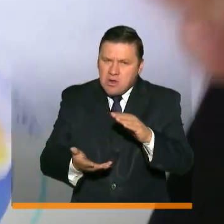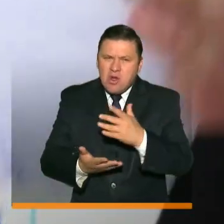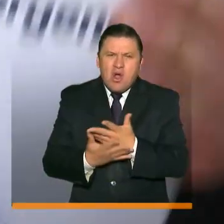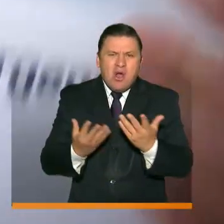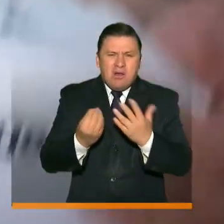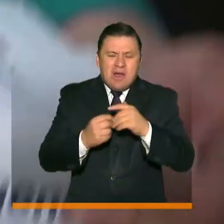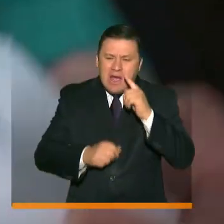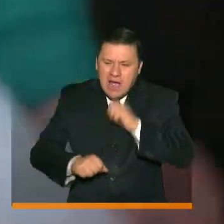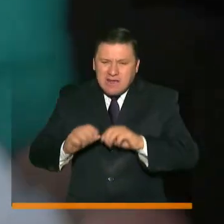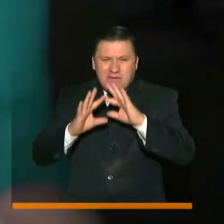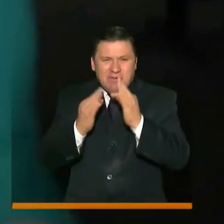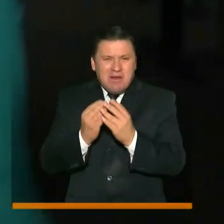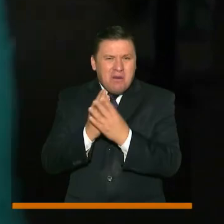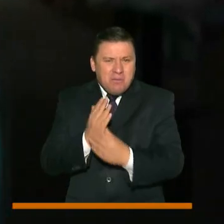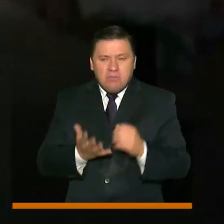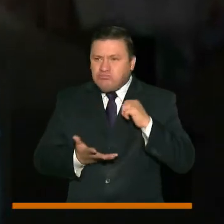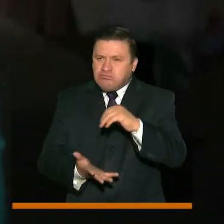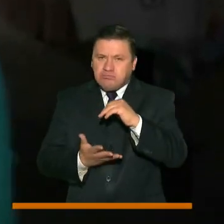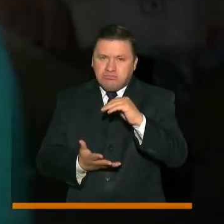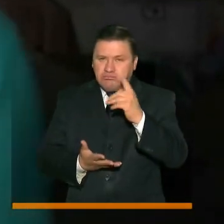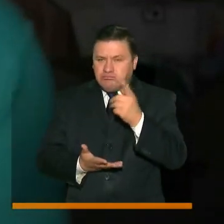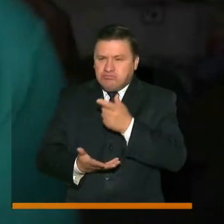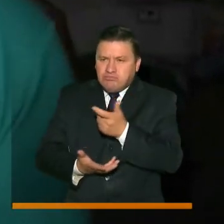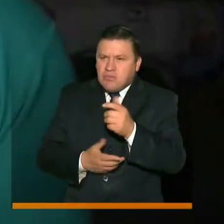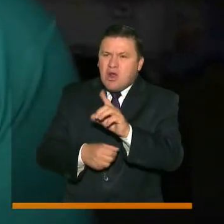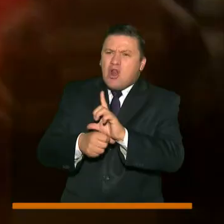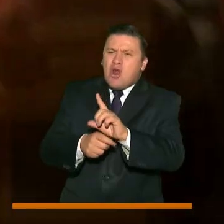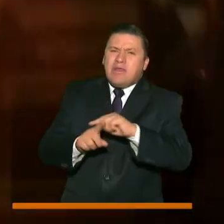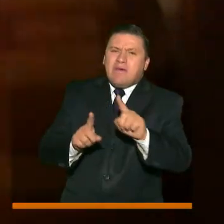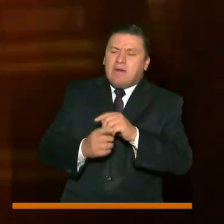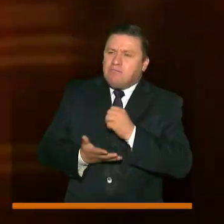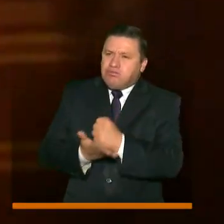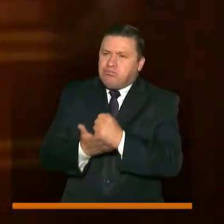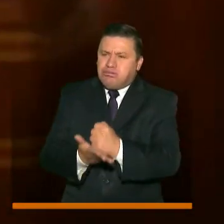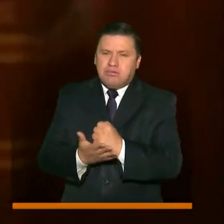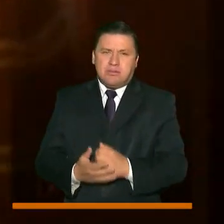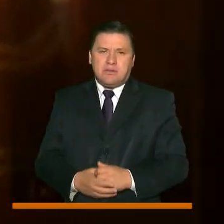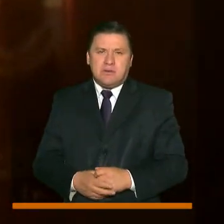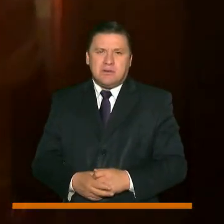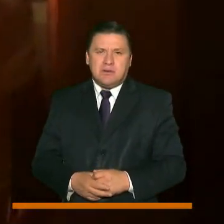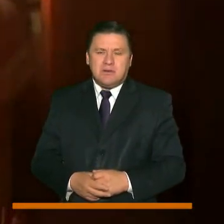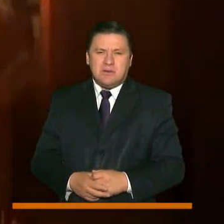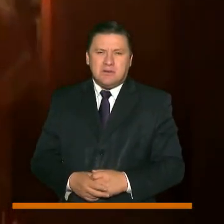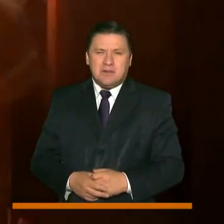kits de aseo entre familias vulnerables de las diferentes localidades.